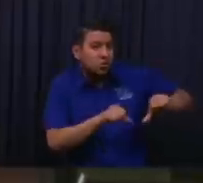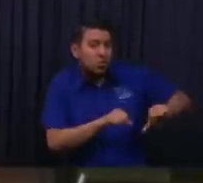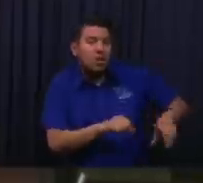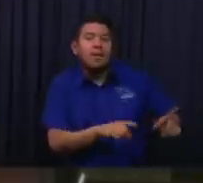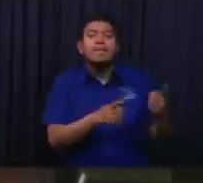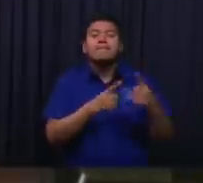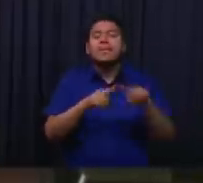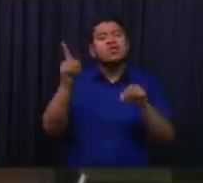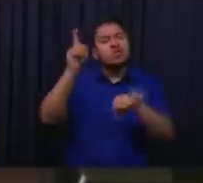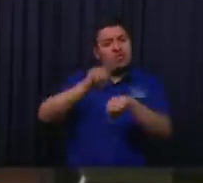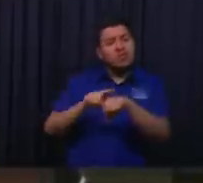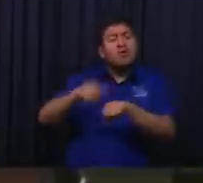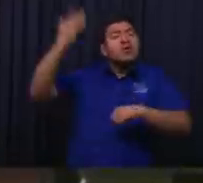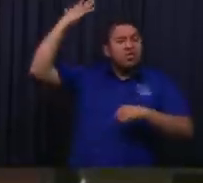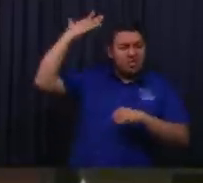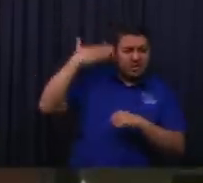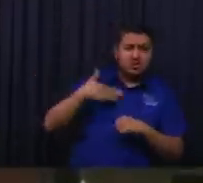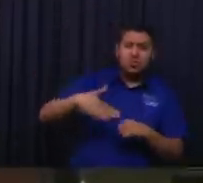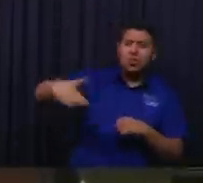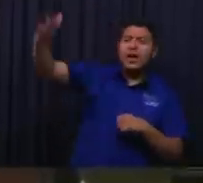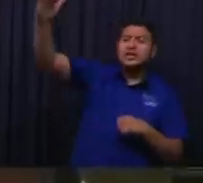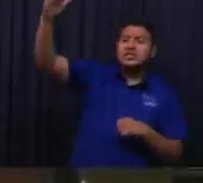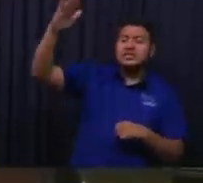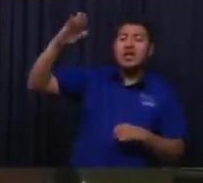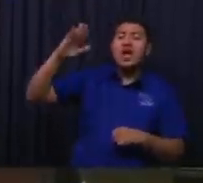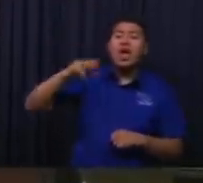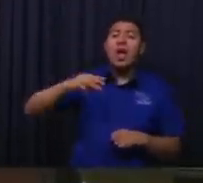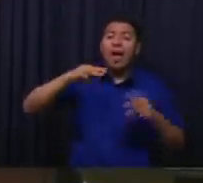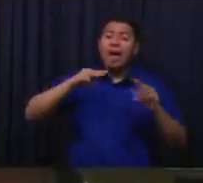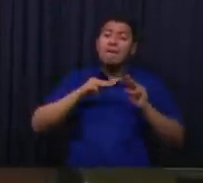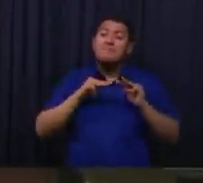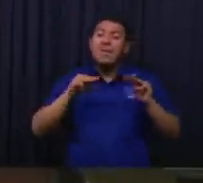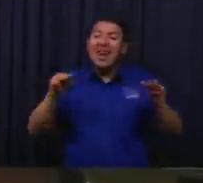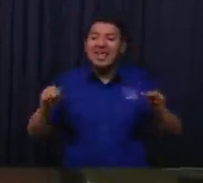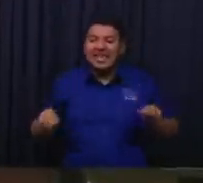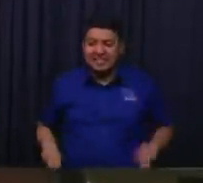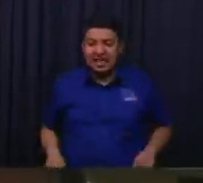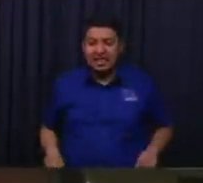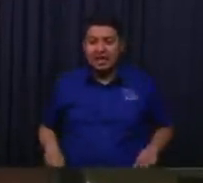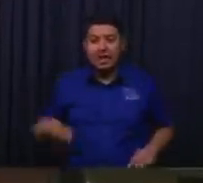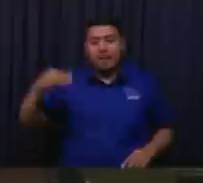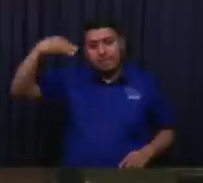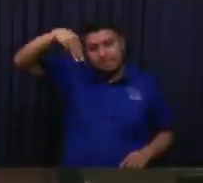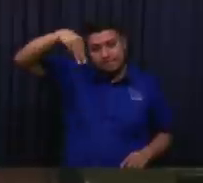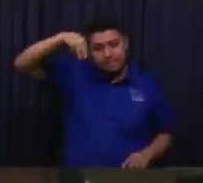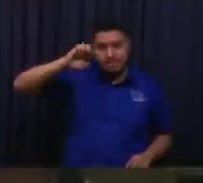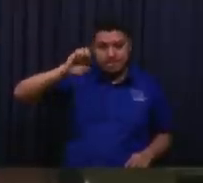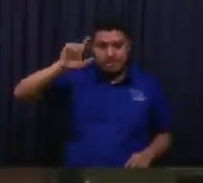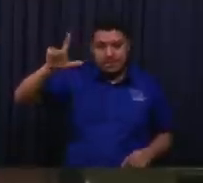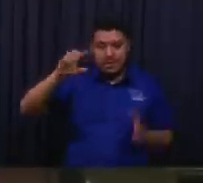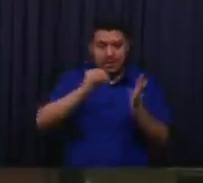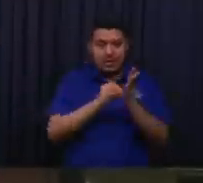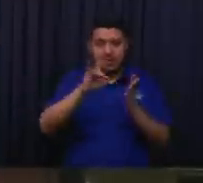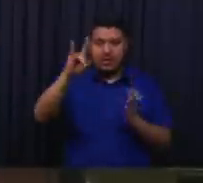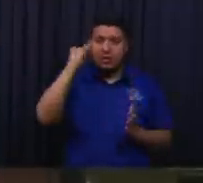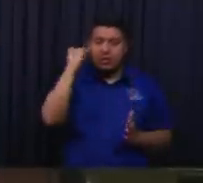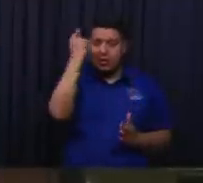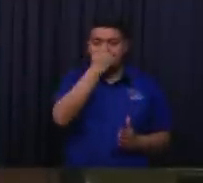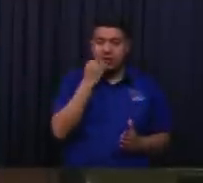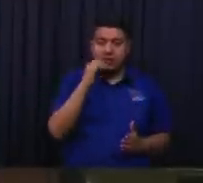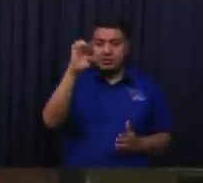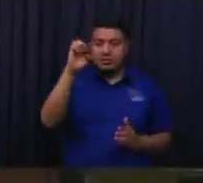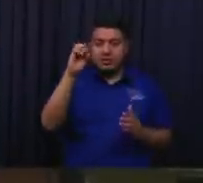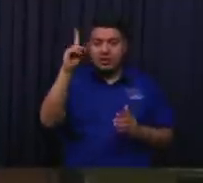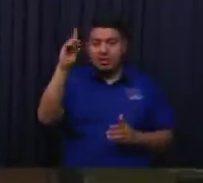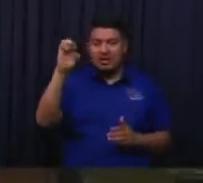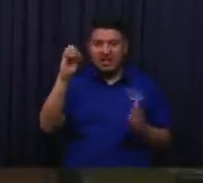tierra, ese pan procedía definitivamente del cielo. Y cuando nosotros llevamos ese mismo